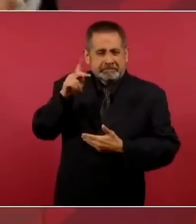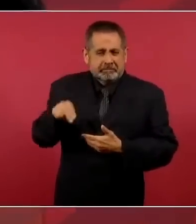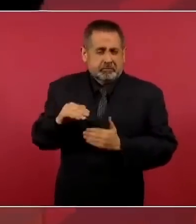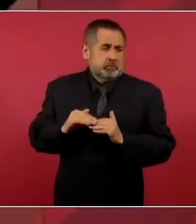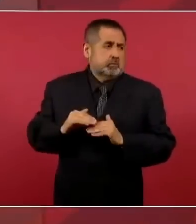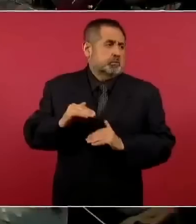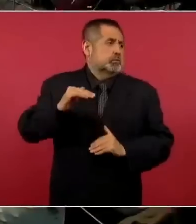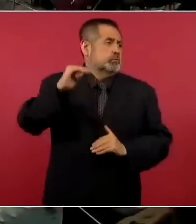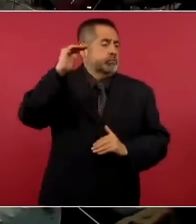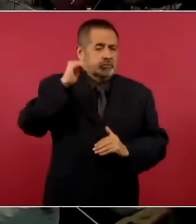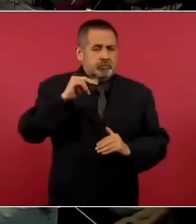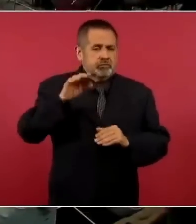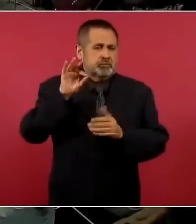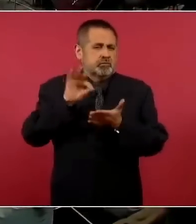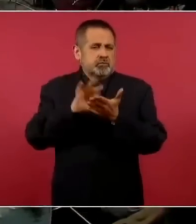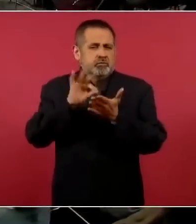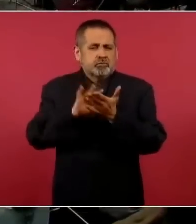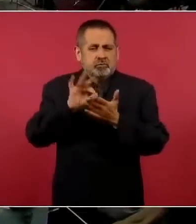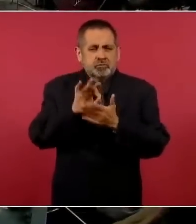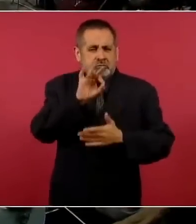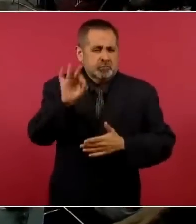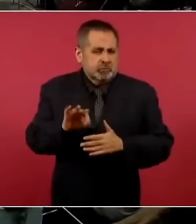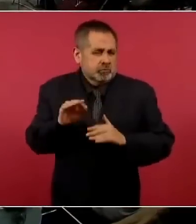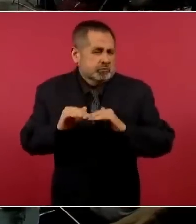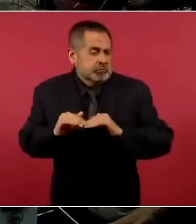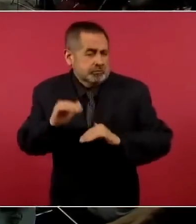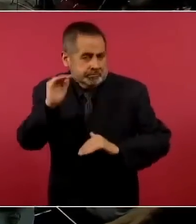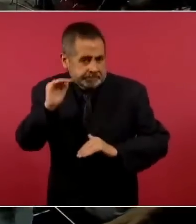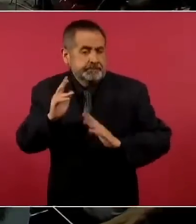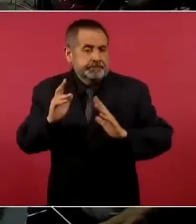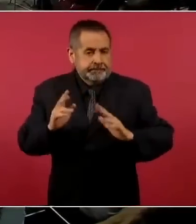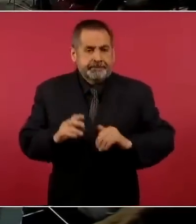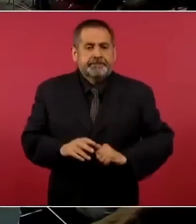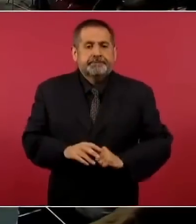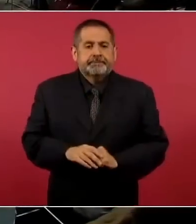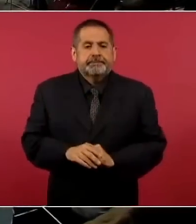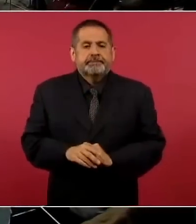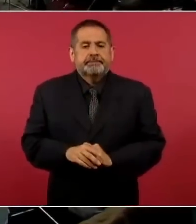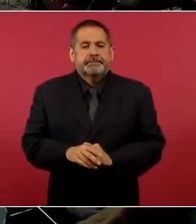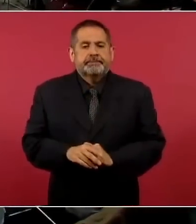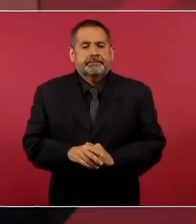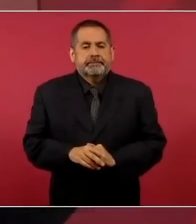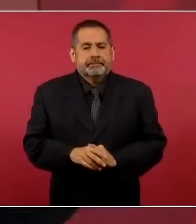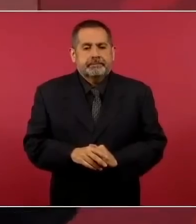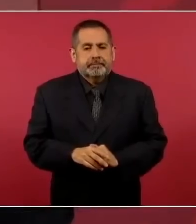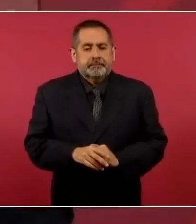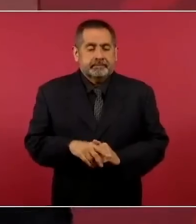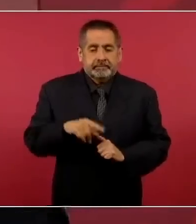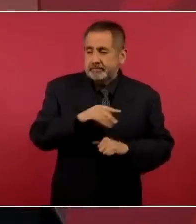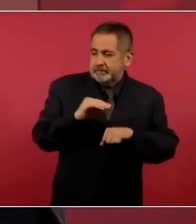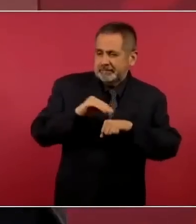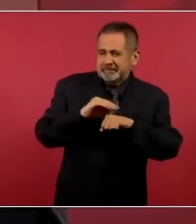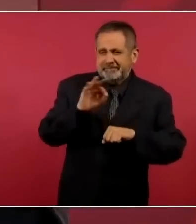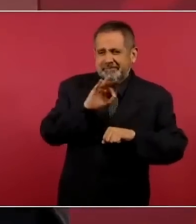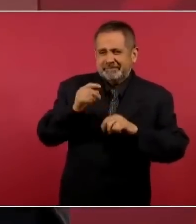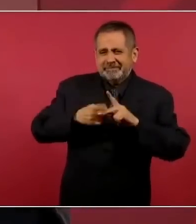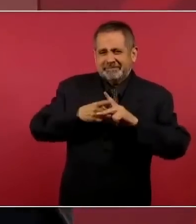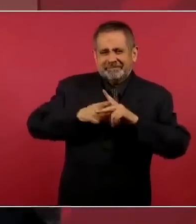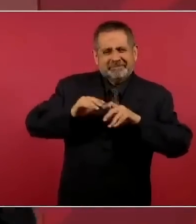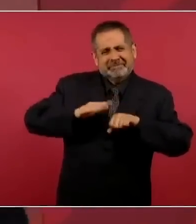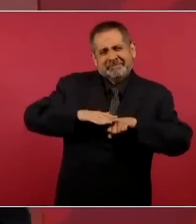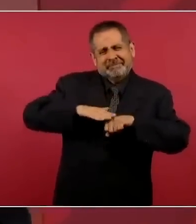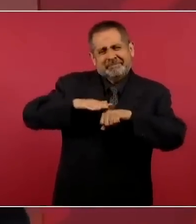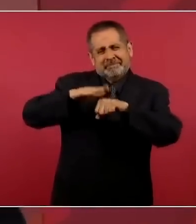muchísimo, muchísimo, muchísimo. Pero estos todavía lo subían más.